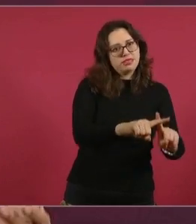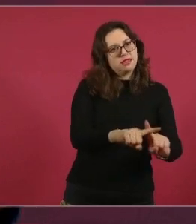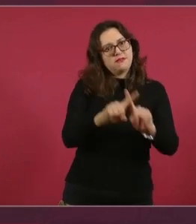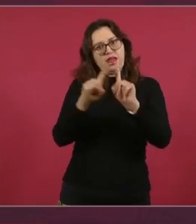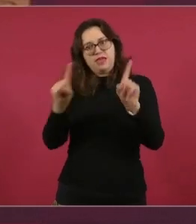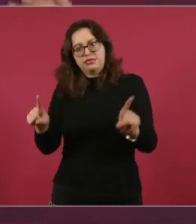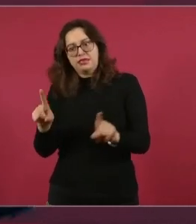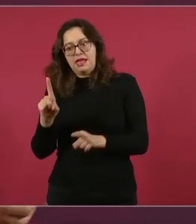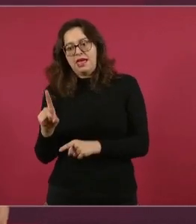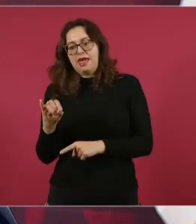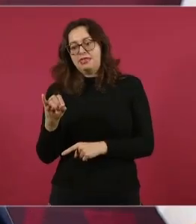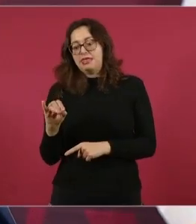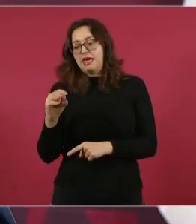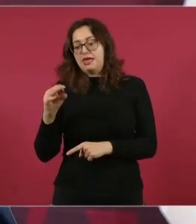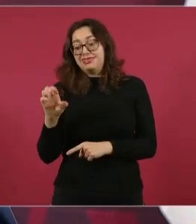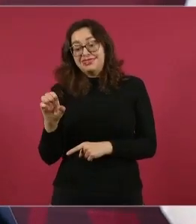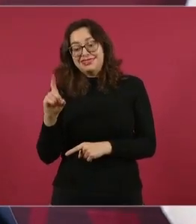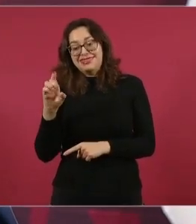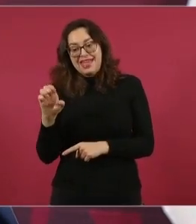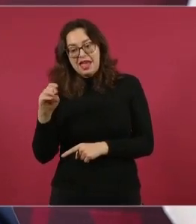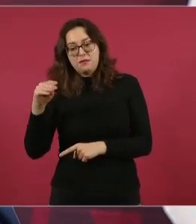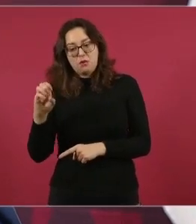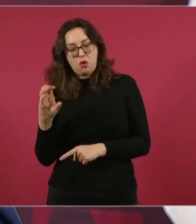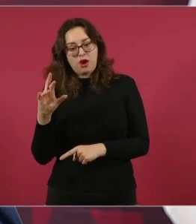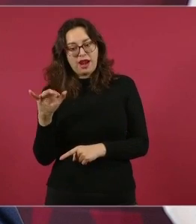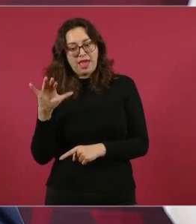diferencias y se tiene que garantizar